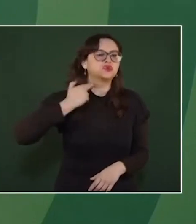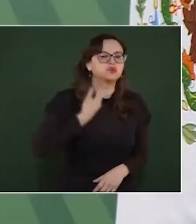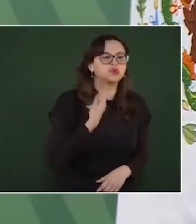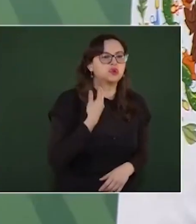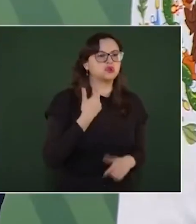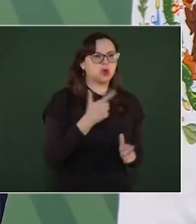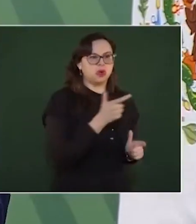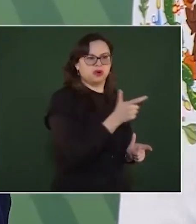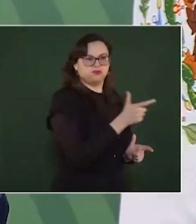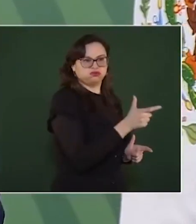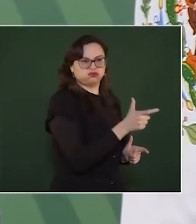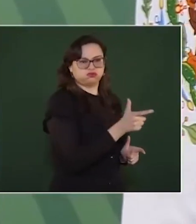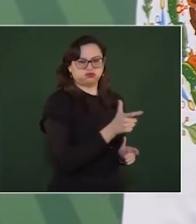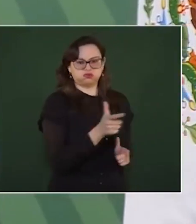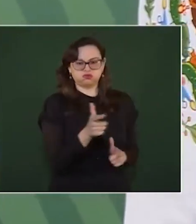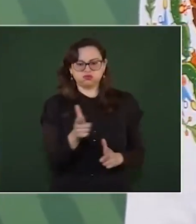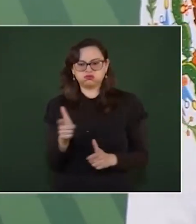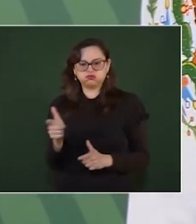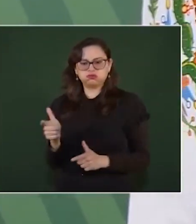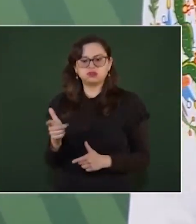con armas,